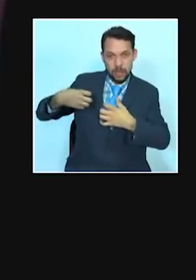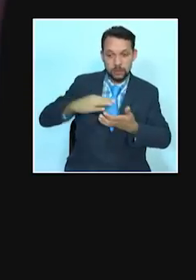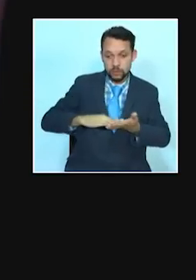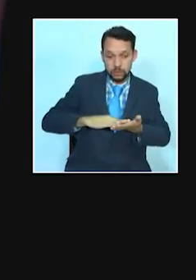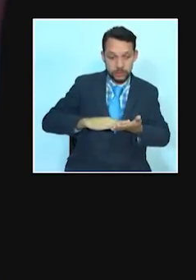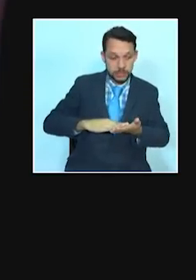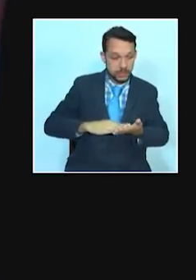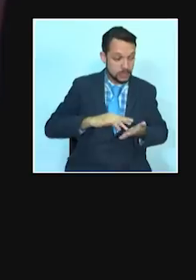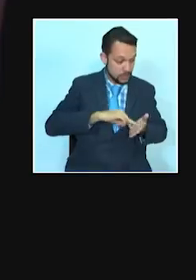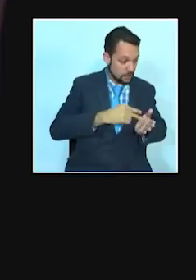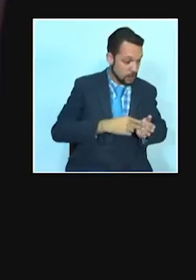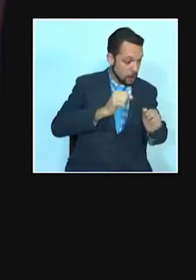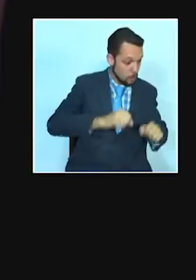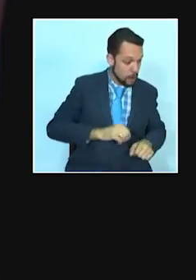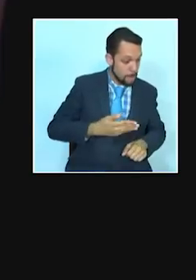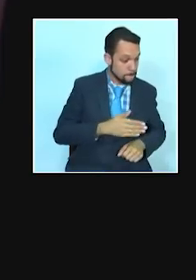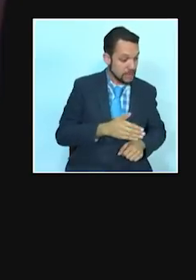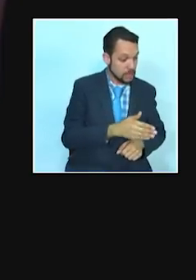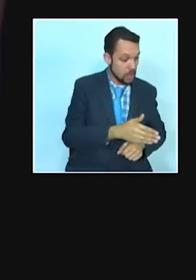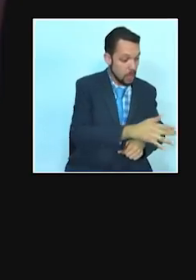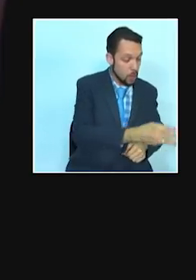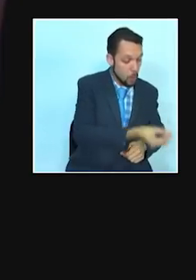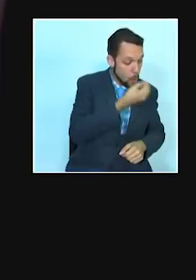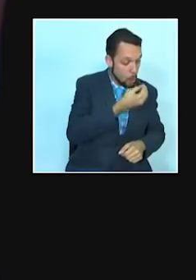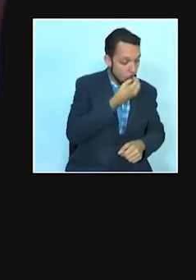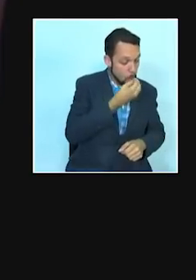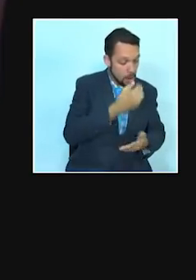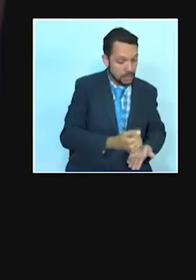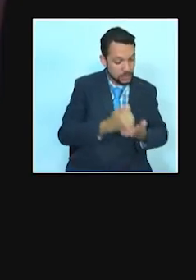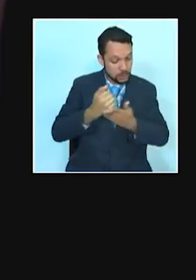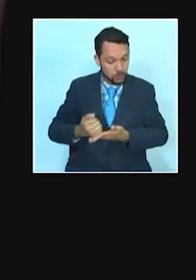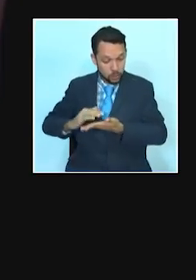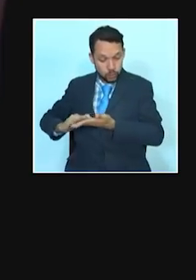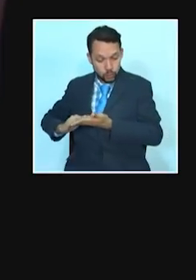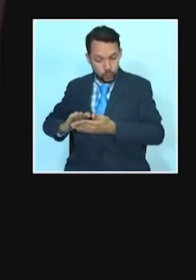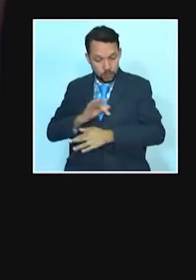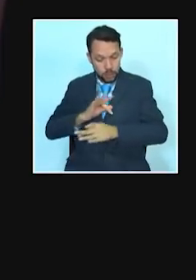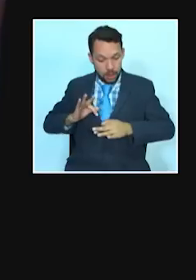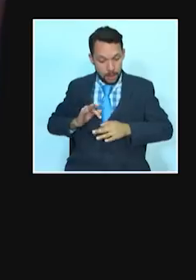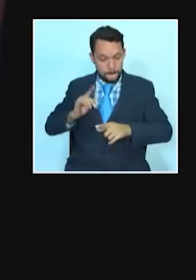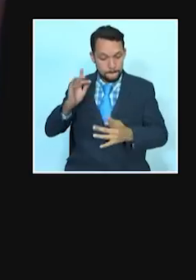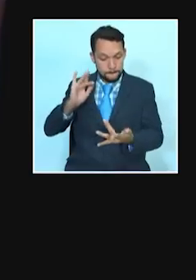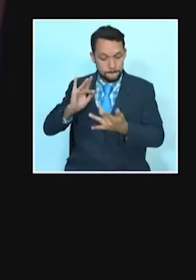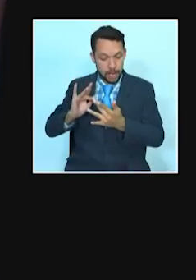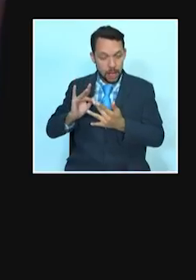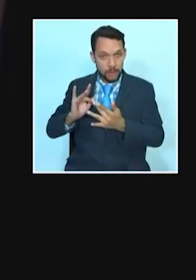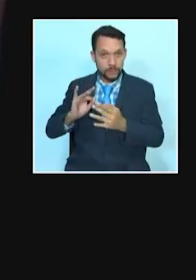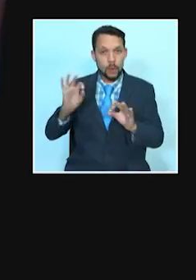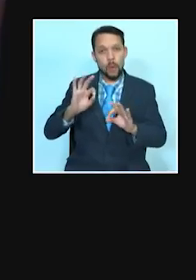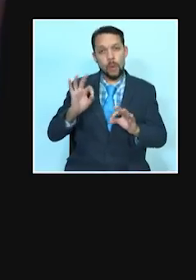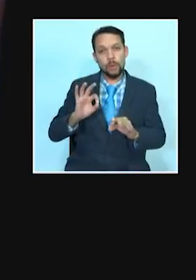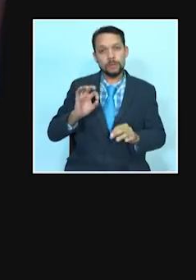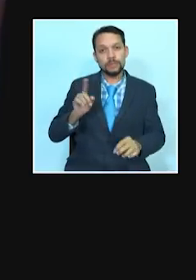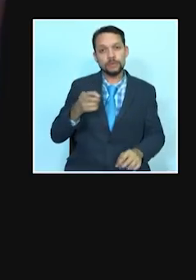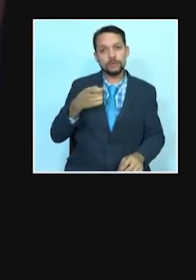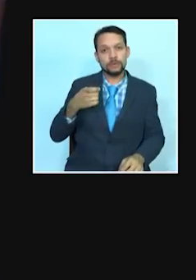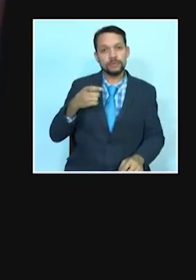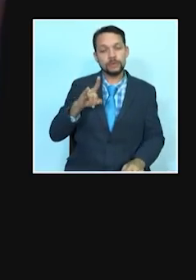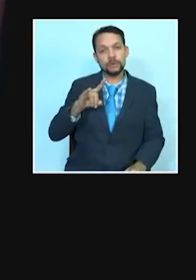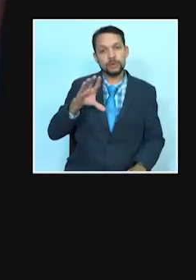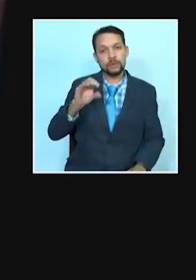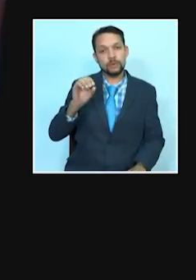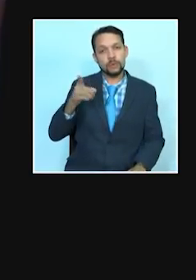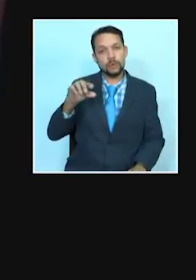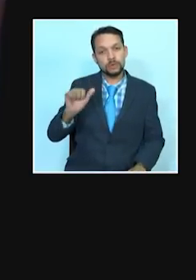las cam de pescado o se va a curar eh tratando o consumiendo la glucosamina Aquí vemos procesos